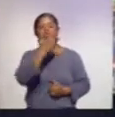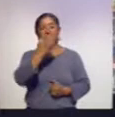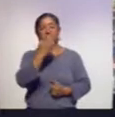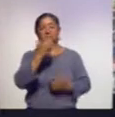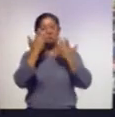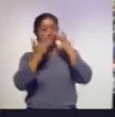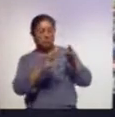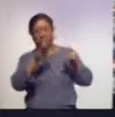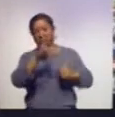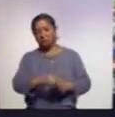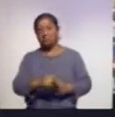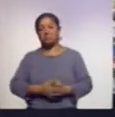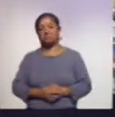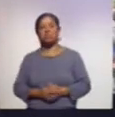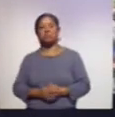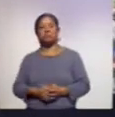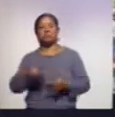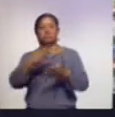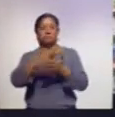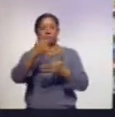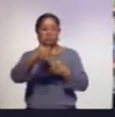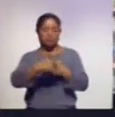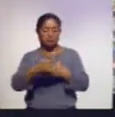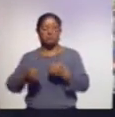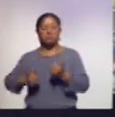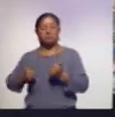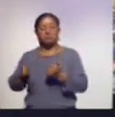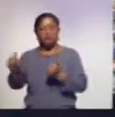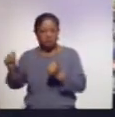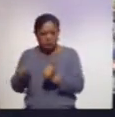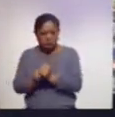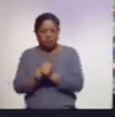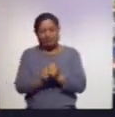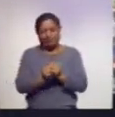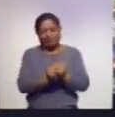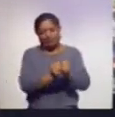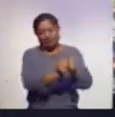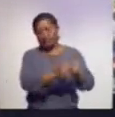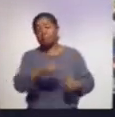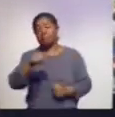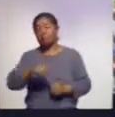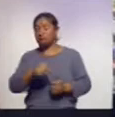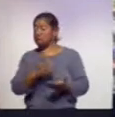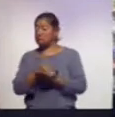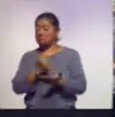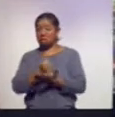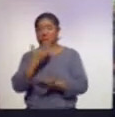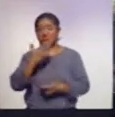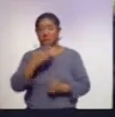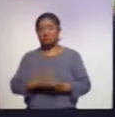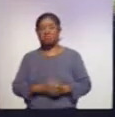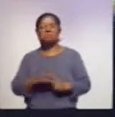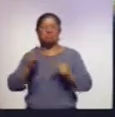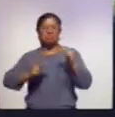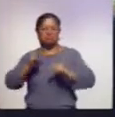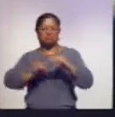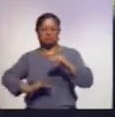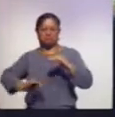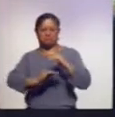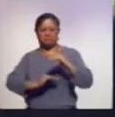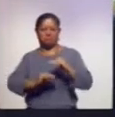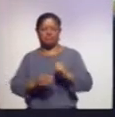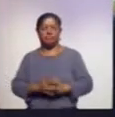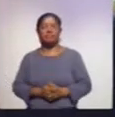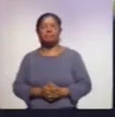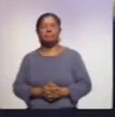escolar. Tenemos el proyecto de tutorías, que es otra de los éxitos aquí de la institución, yo creo que a nivel subsistema. Y también tenemos